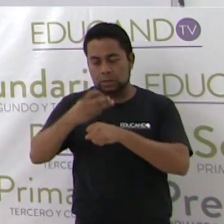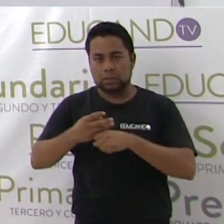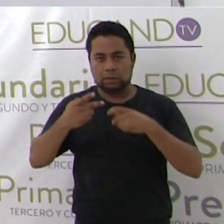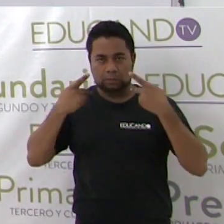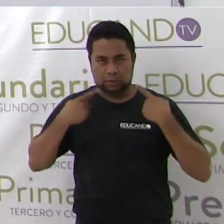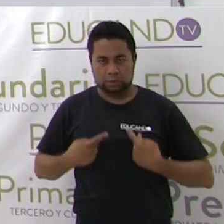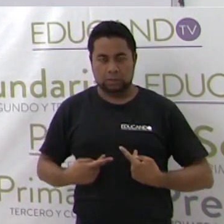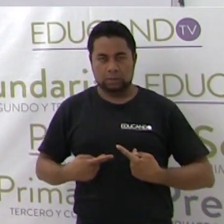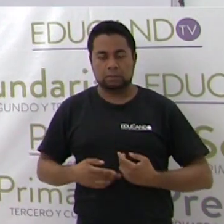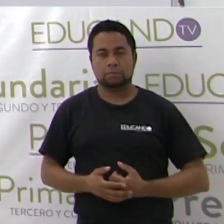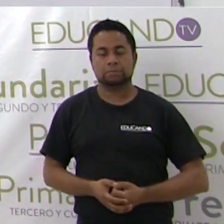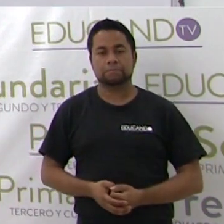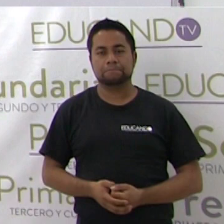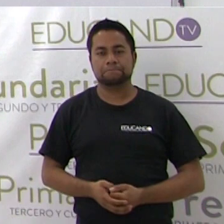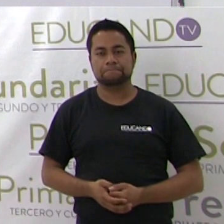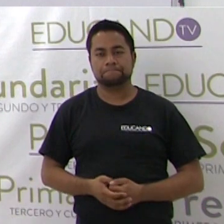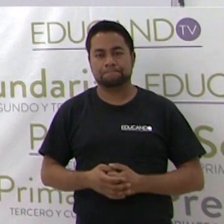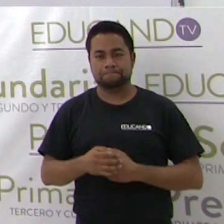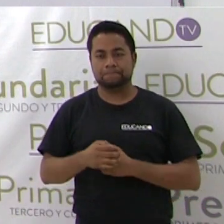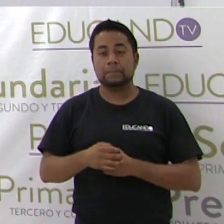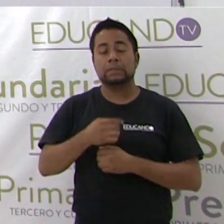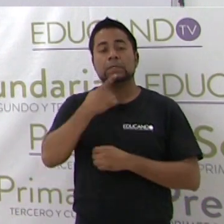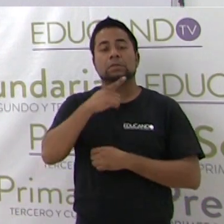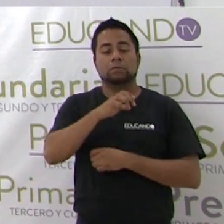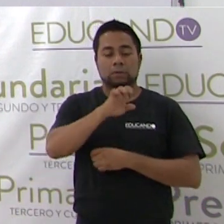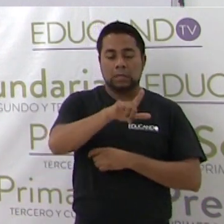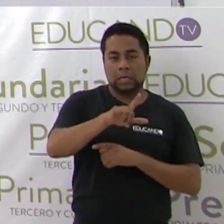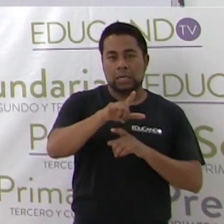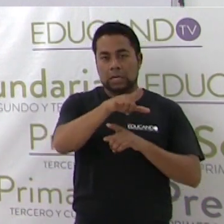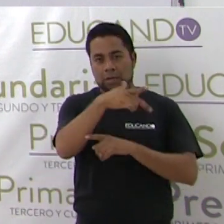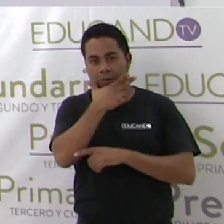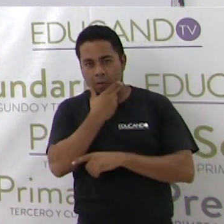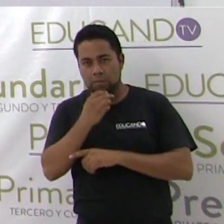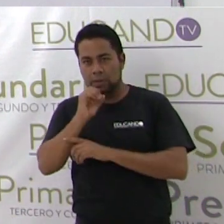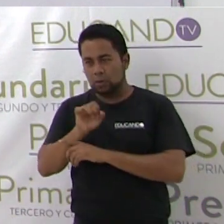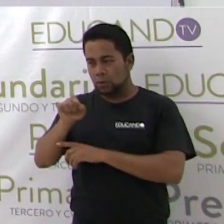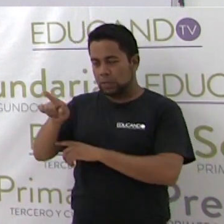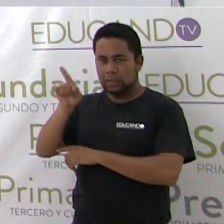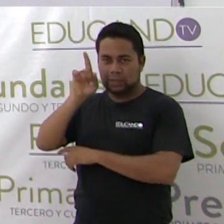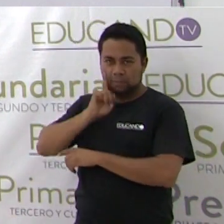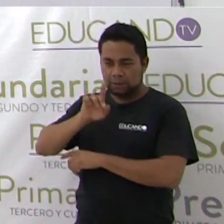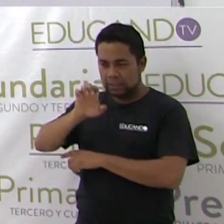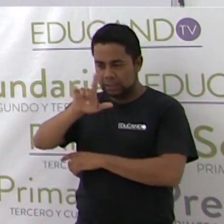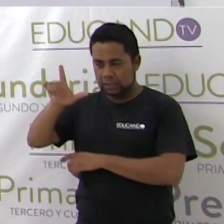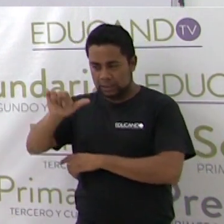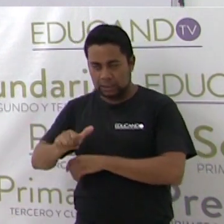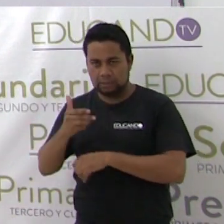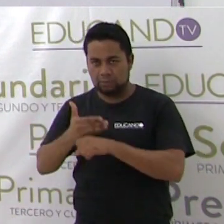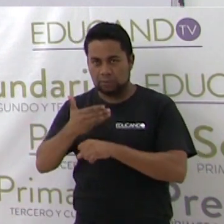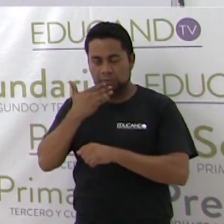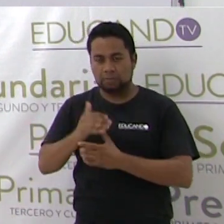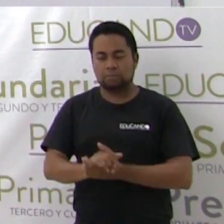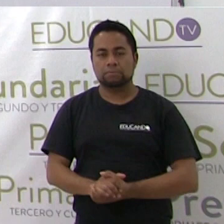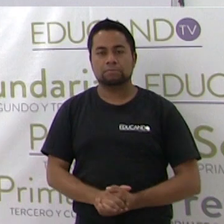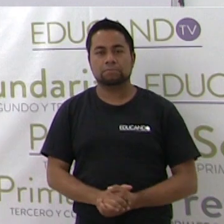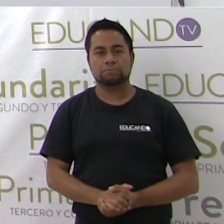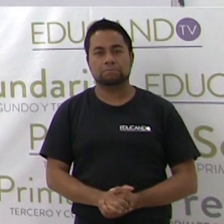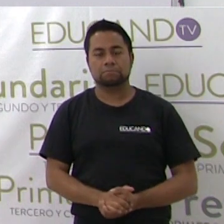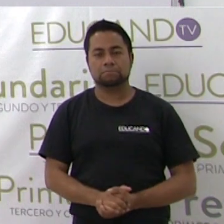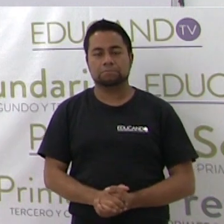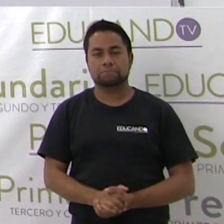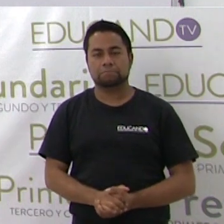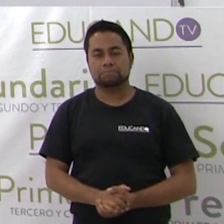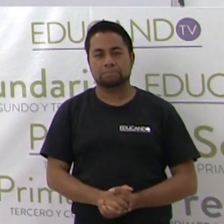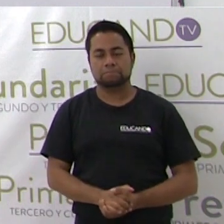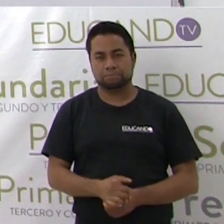tercera persona. Hablamos de él y hablamos de ella. ¿Bien? Muy bien, niños y niñas. El tema de lo